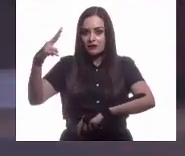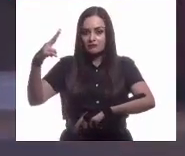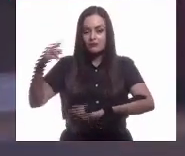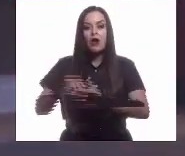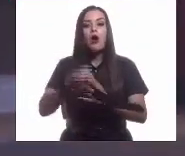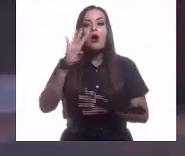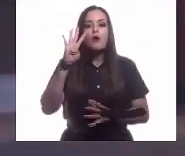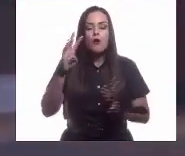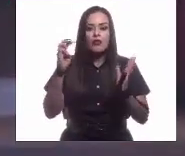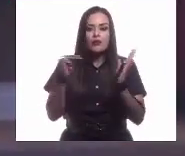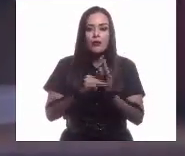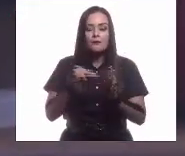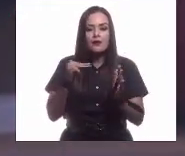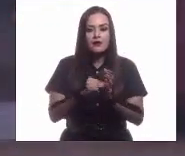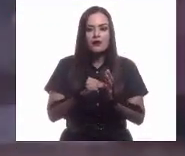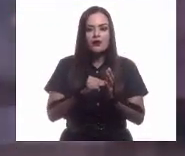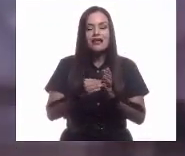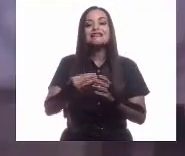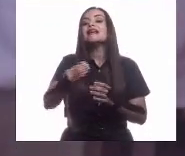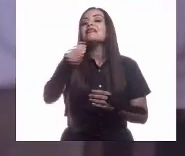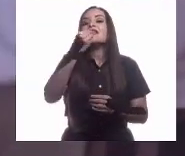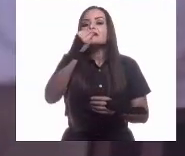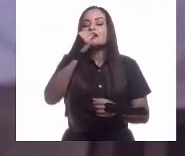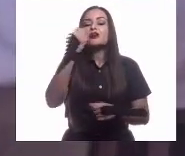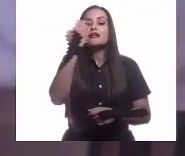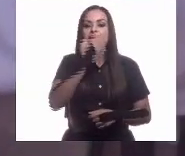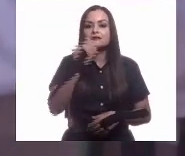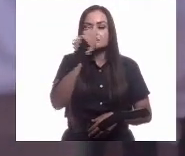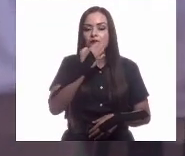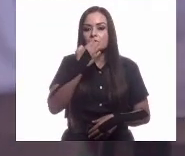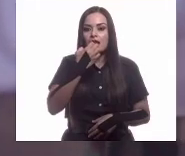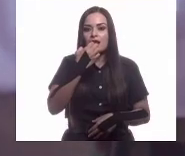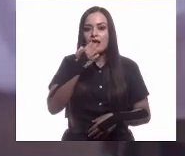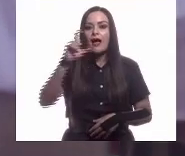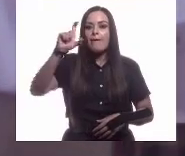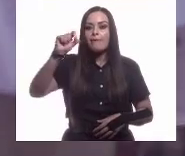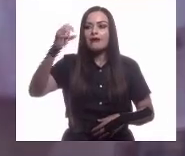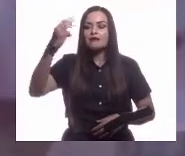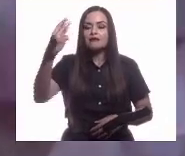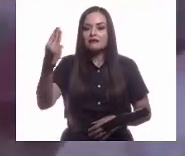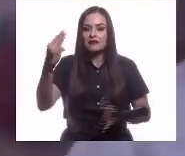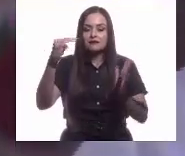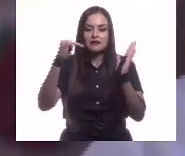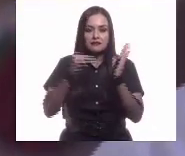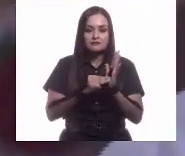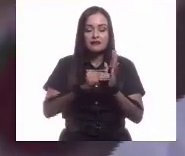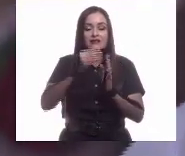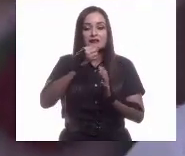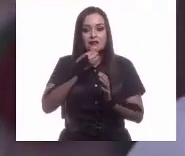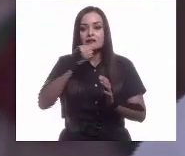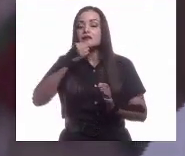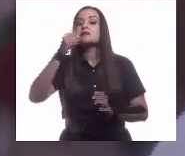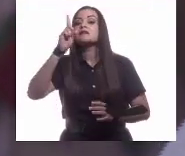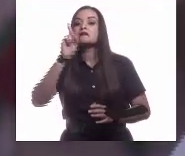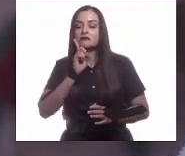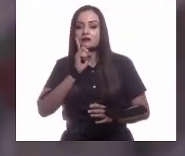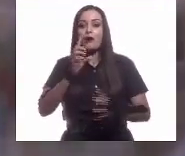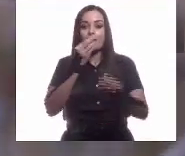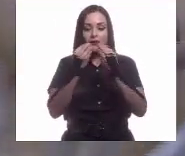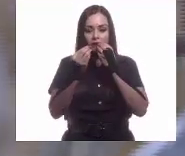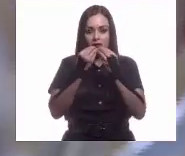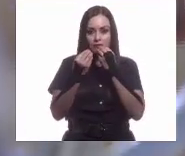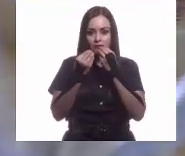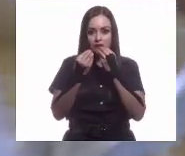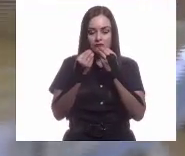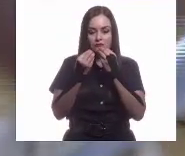4 millones de desayunos escolares a 23,000 niñas y niños en condición de riesgo y vulnerabilidad.